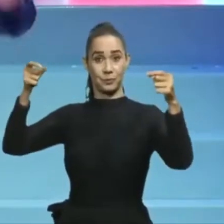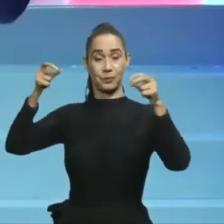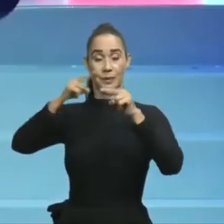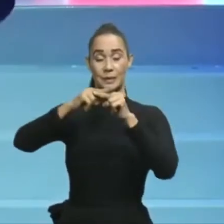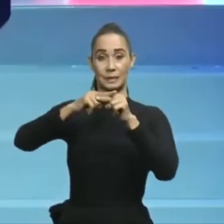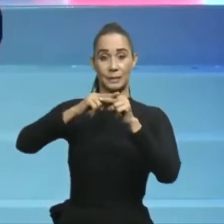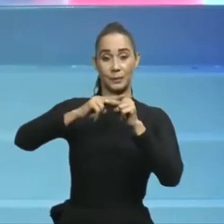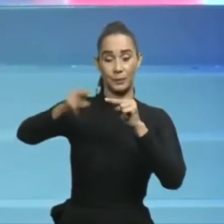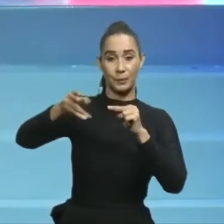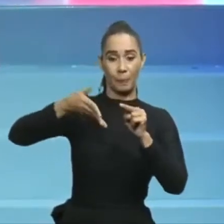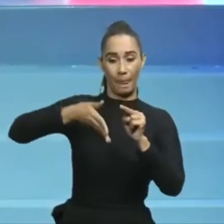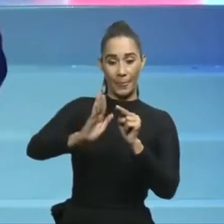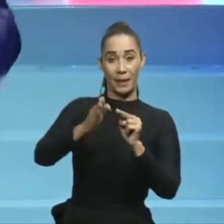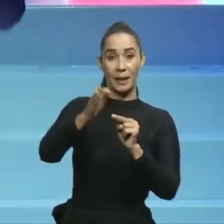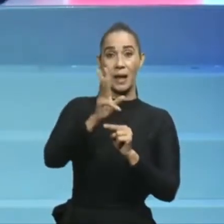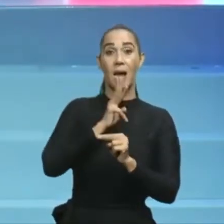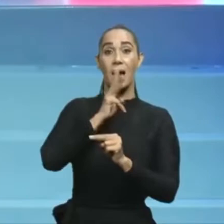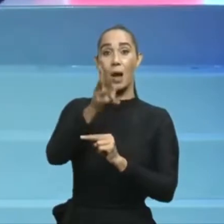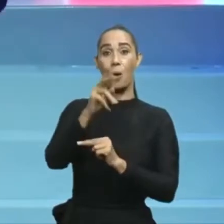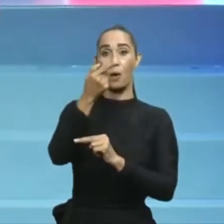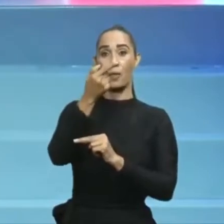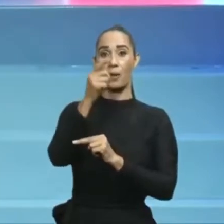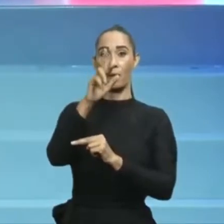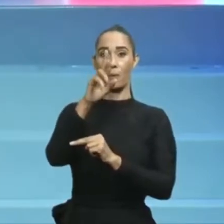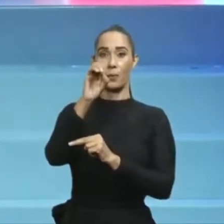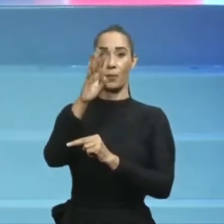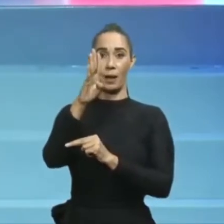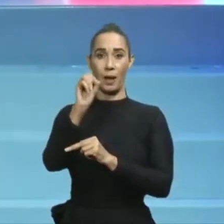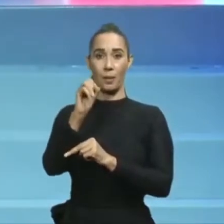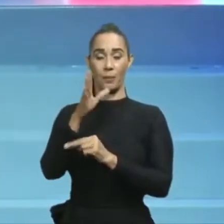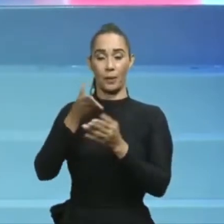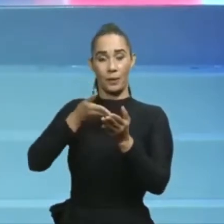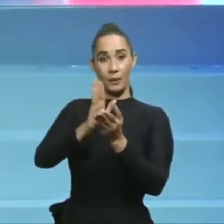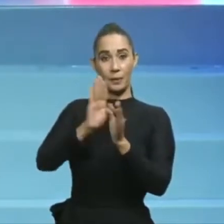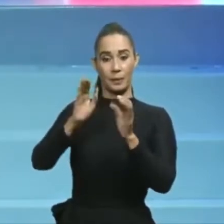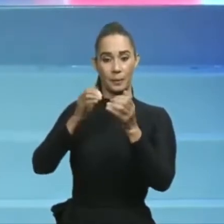de la cañada de curado de la avenida de entrada a santiago